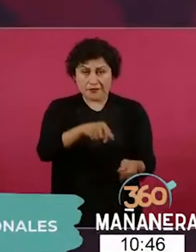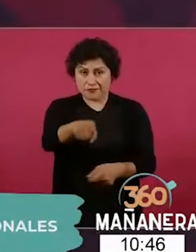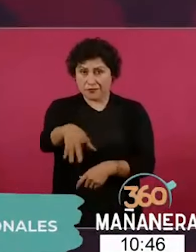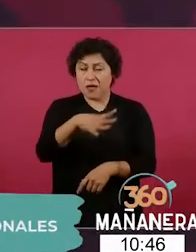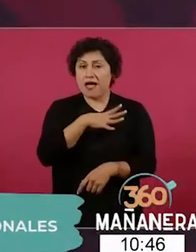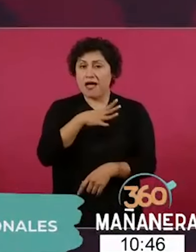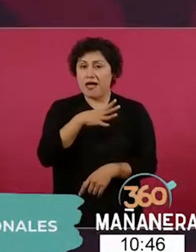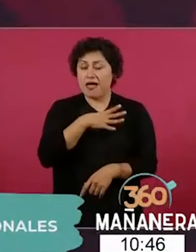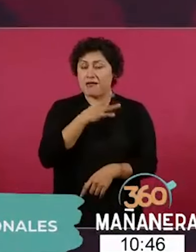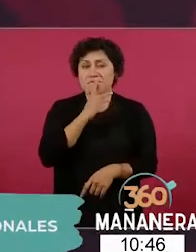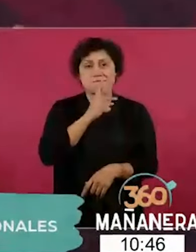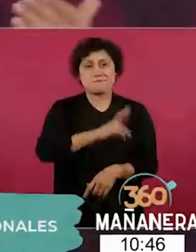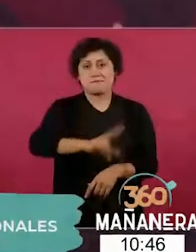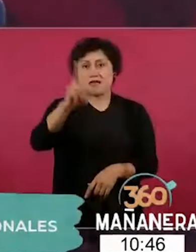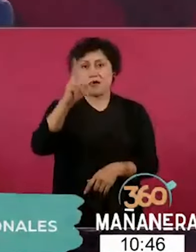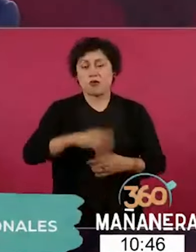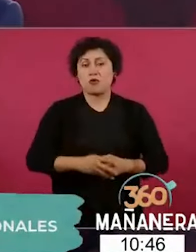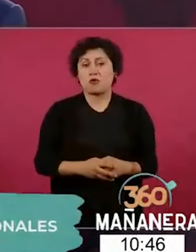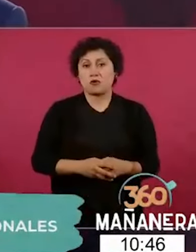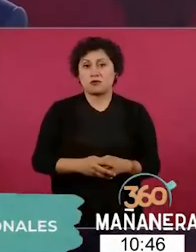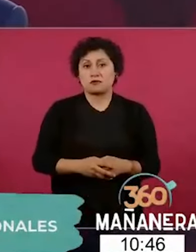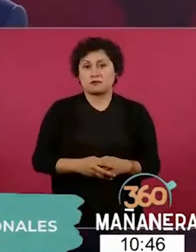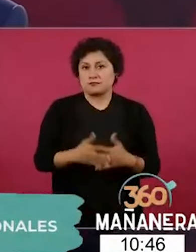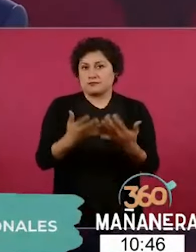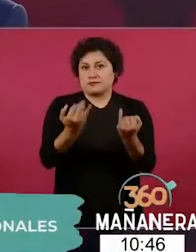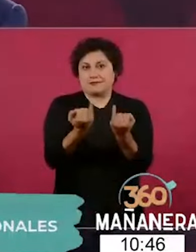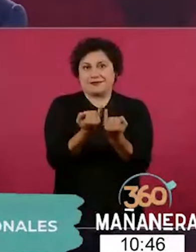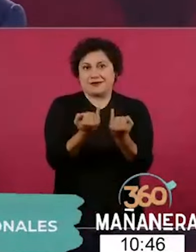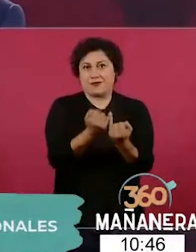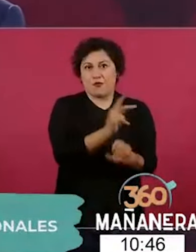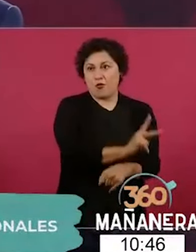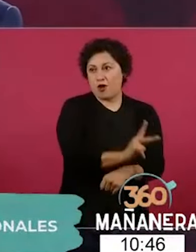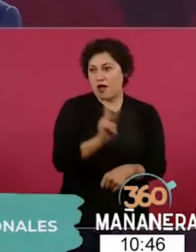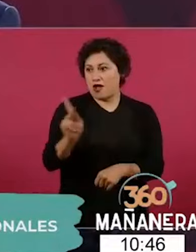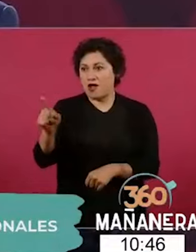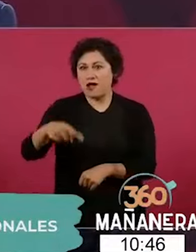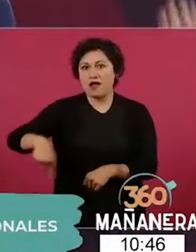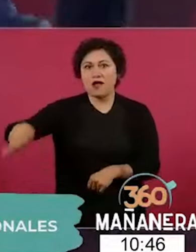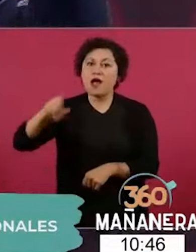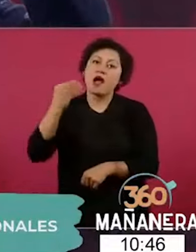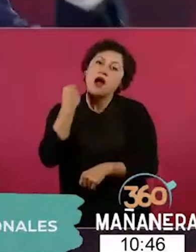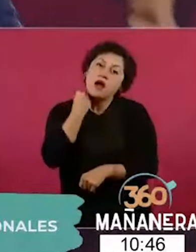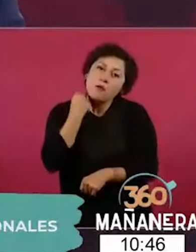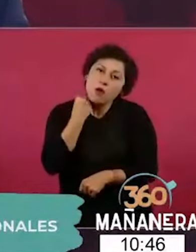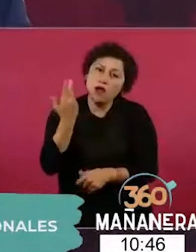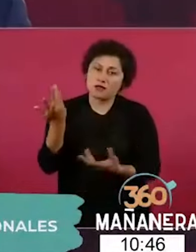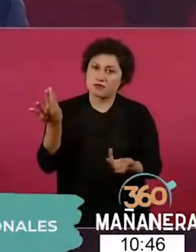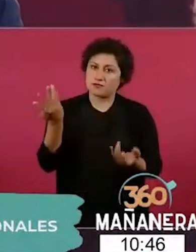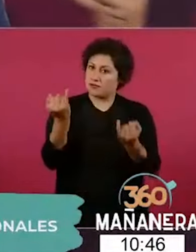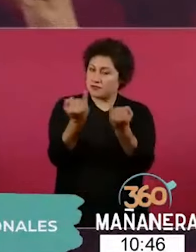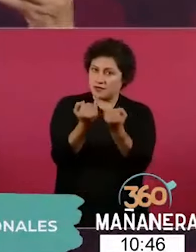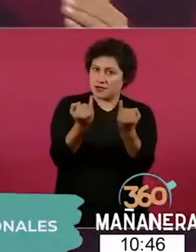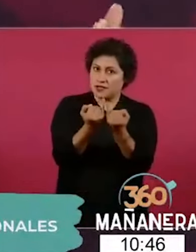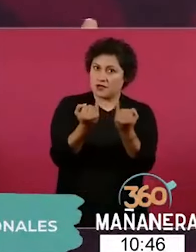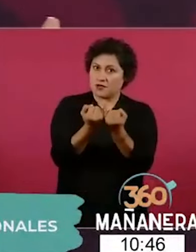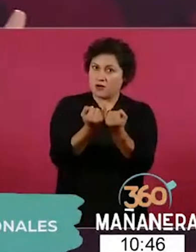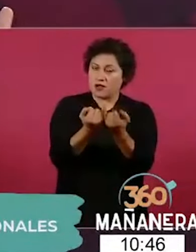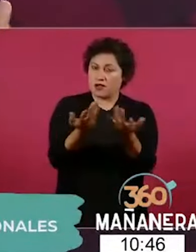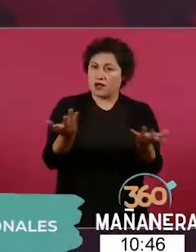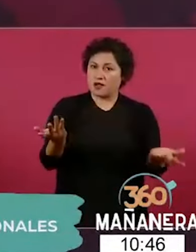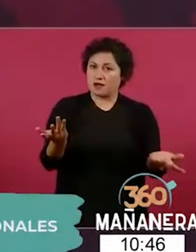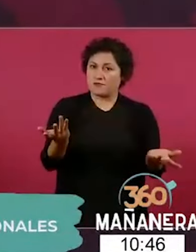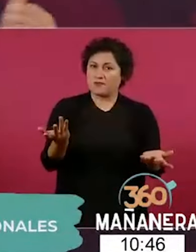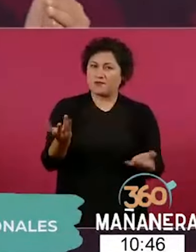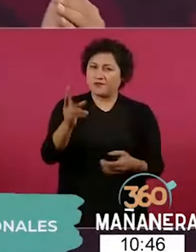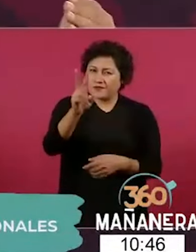ustedes Pues es lo mismo que pasa con los abogados abogados que no saben